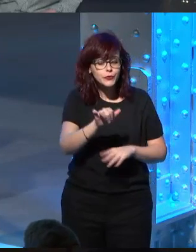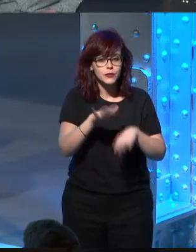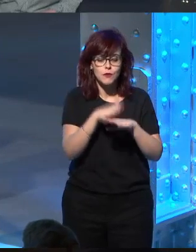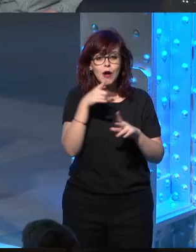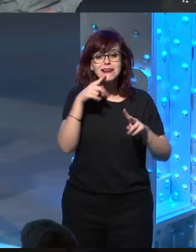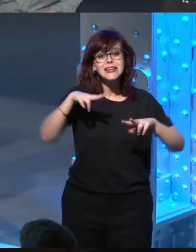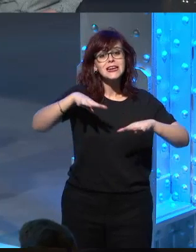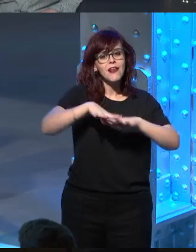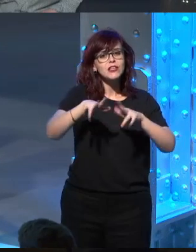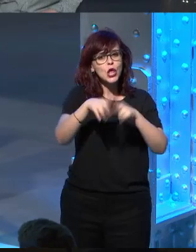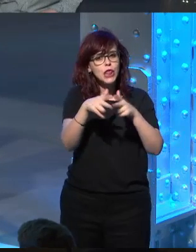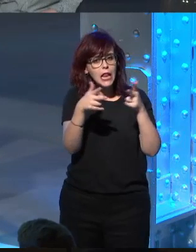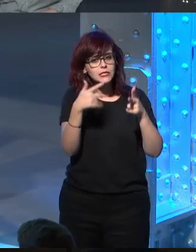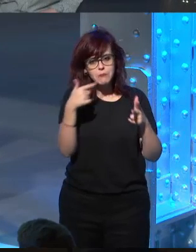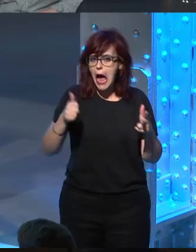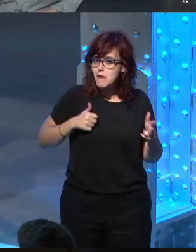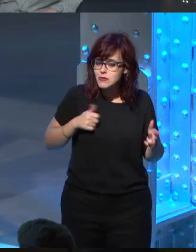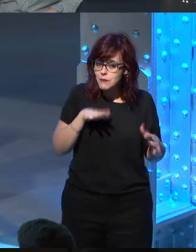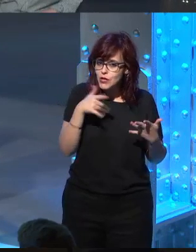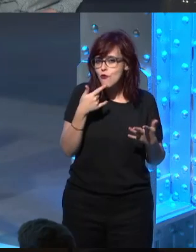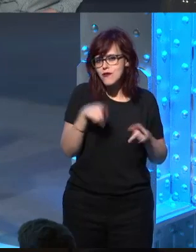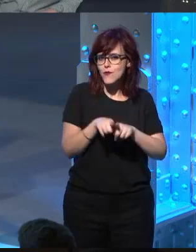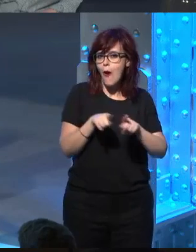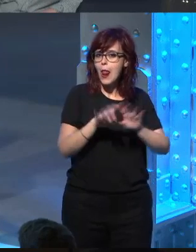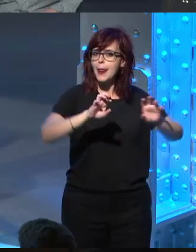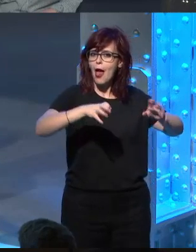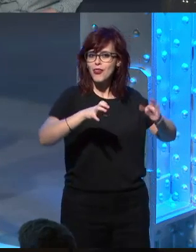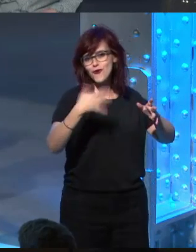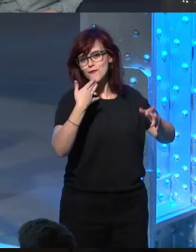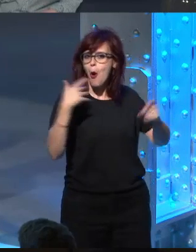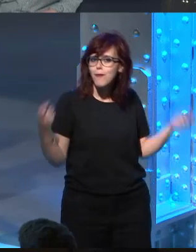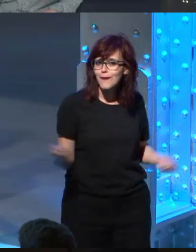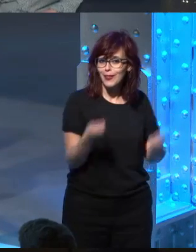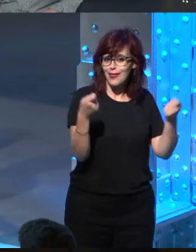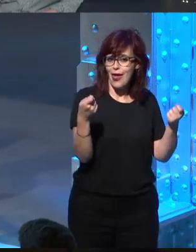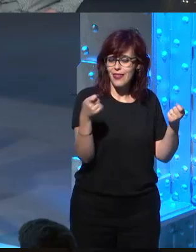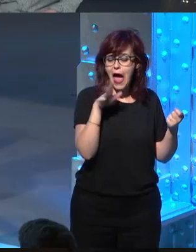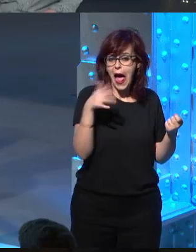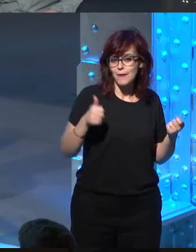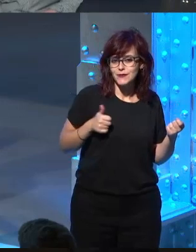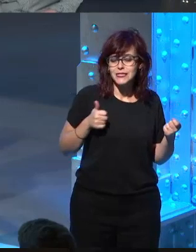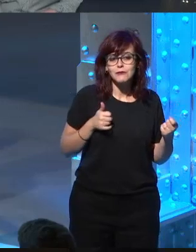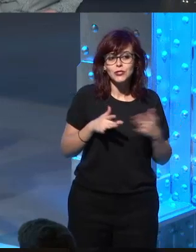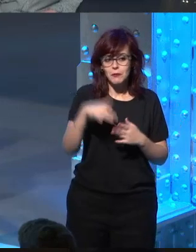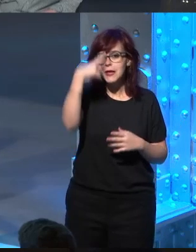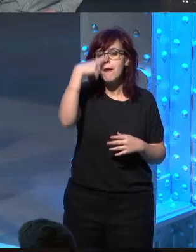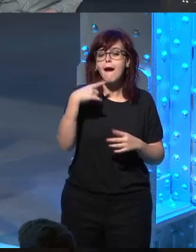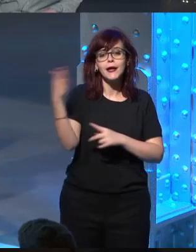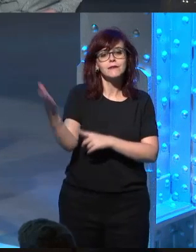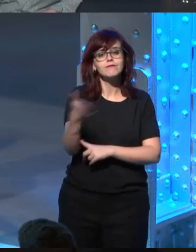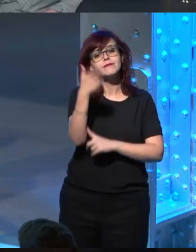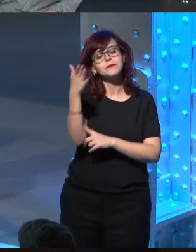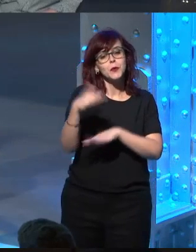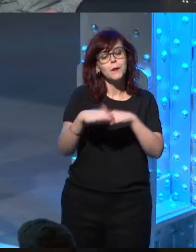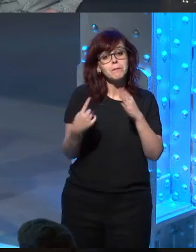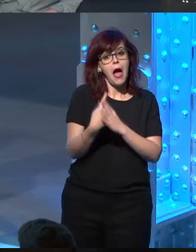todas vuestras redes sociales aquí? ¿O podemos aprovechar ya y hacer una cuña para dar vuestros... Sí, son imágenes, lo que pasa, mapas que